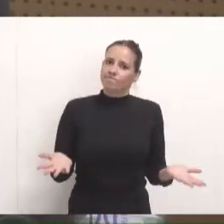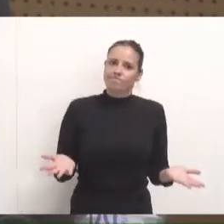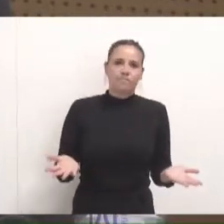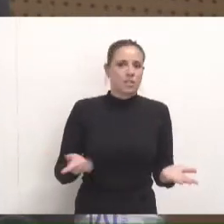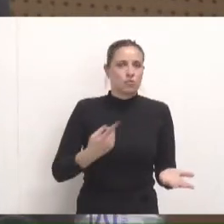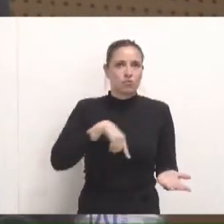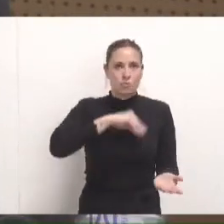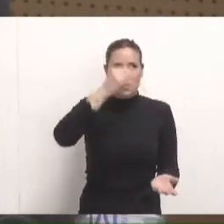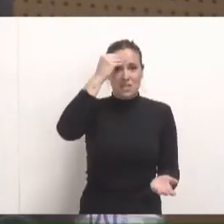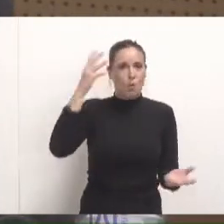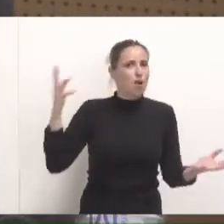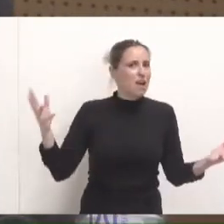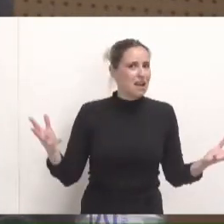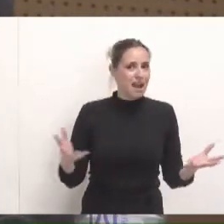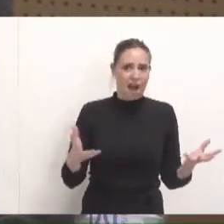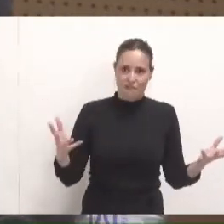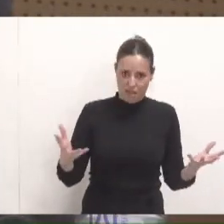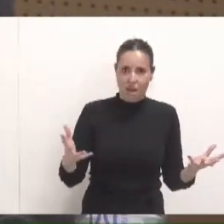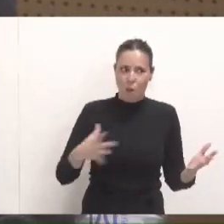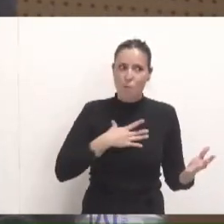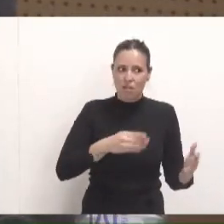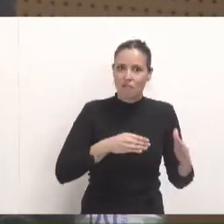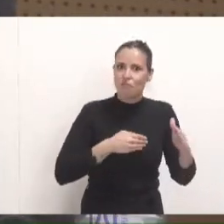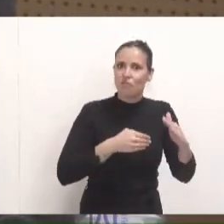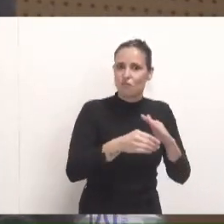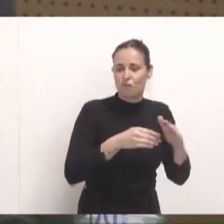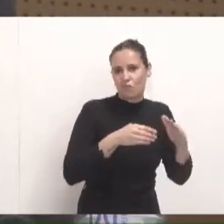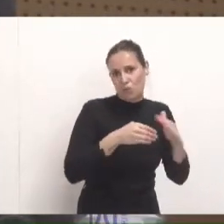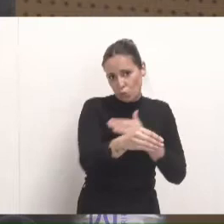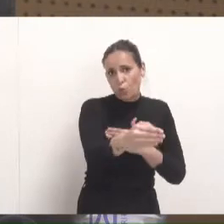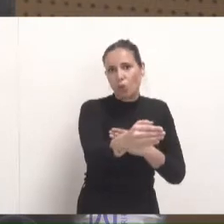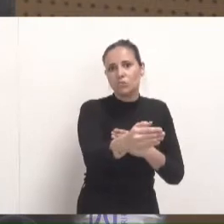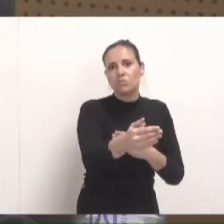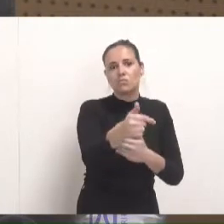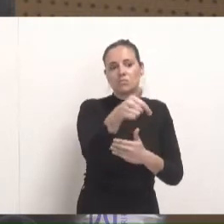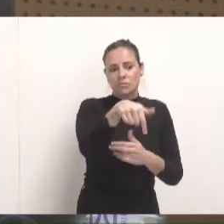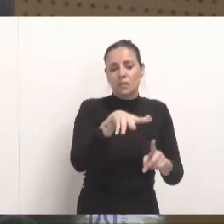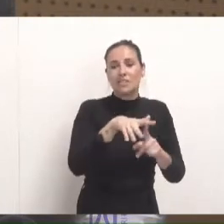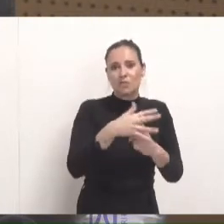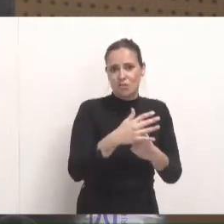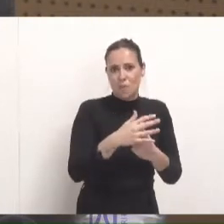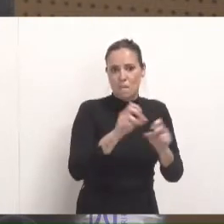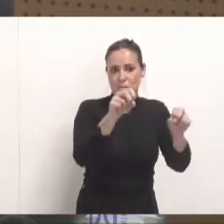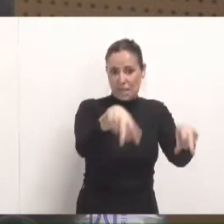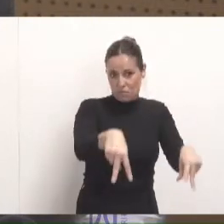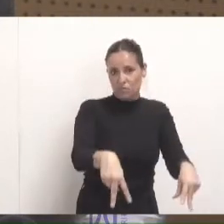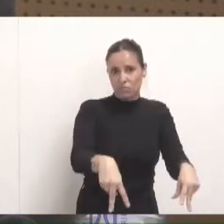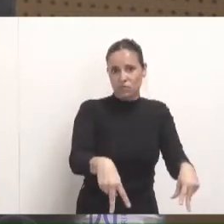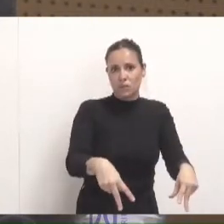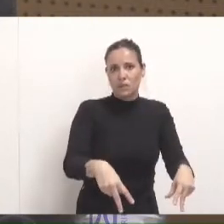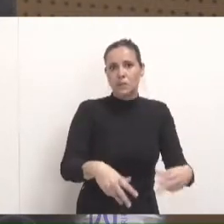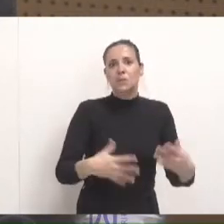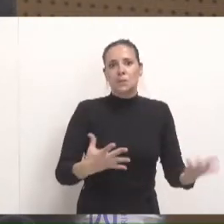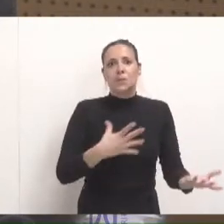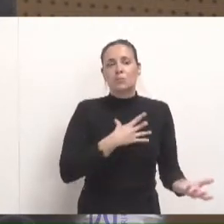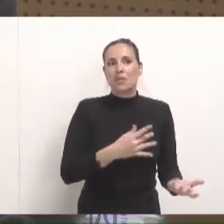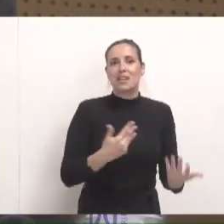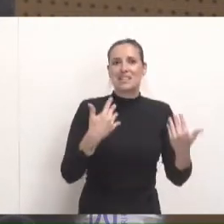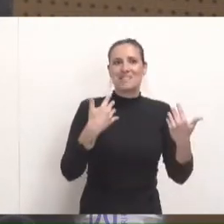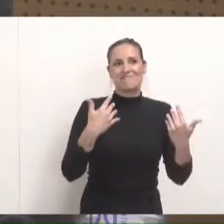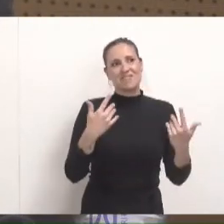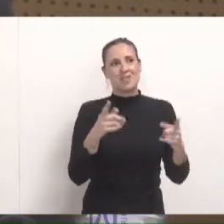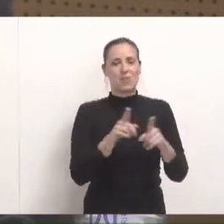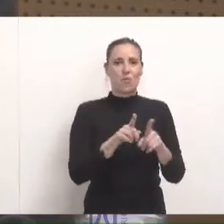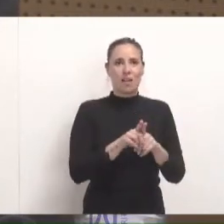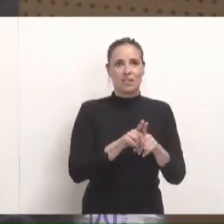ante la gravedad potencial que tiene esta cuestión, lo que seguramente sería irresponsable es limitarnos a